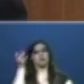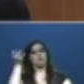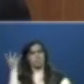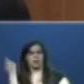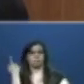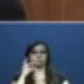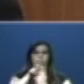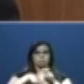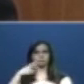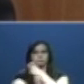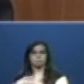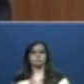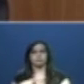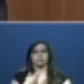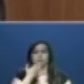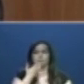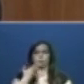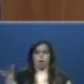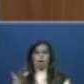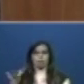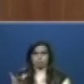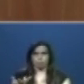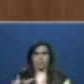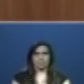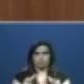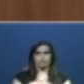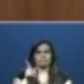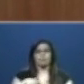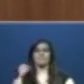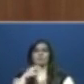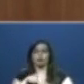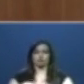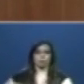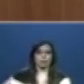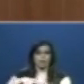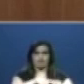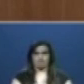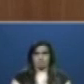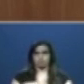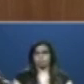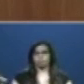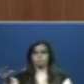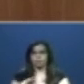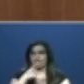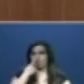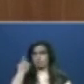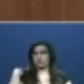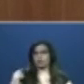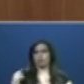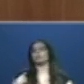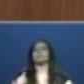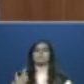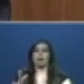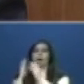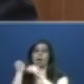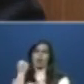las ayudas de urgencia social la puesta en marcha del llamado fondo de solidaridad suscrito a finales del año pasado con las principales entidades